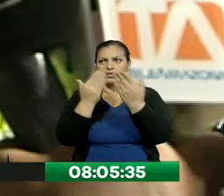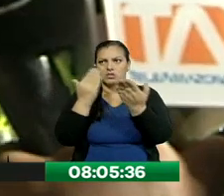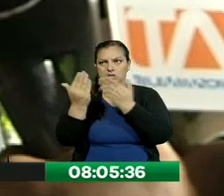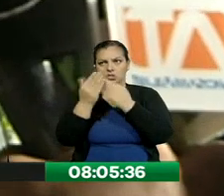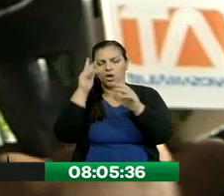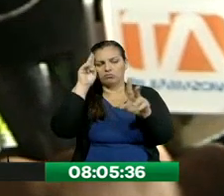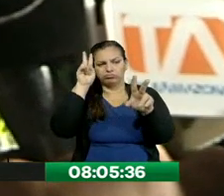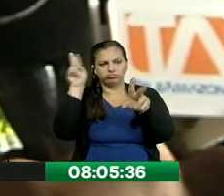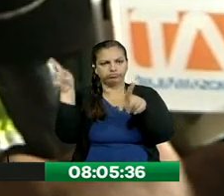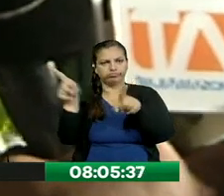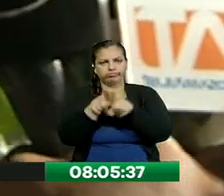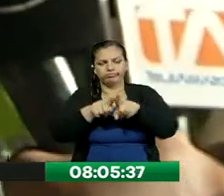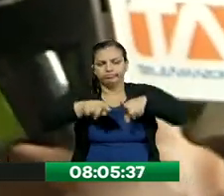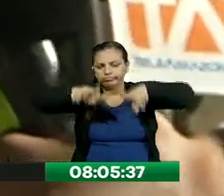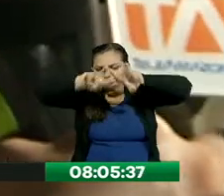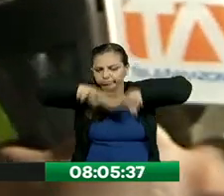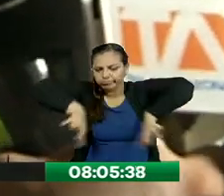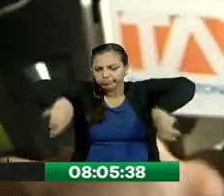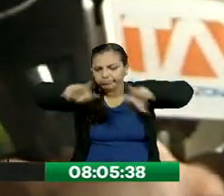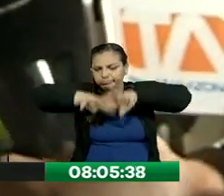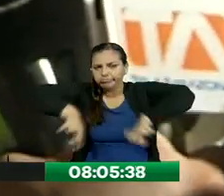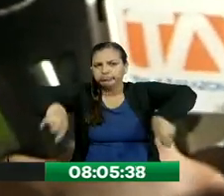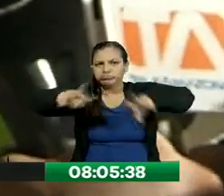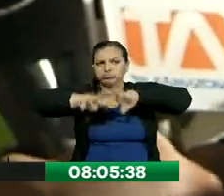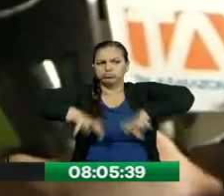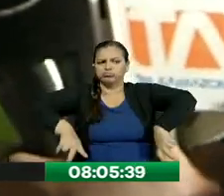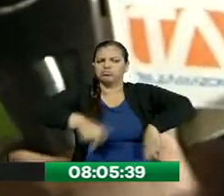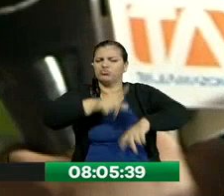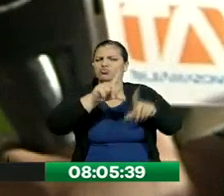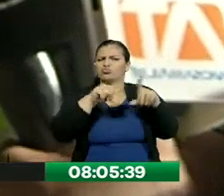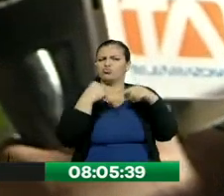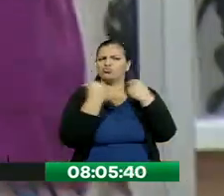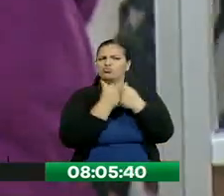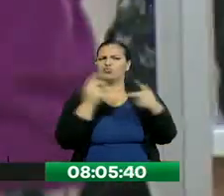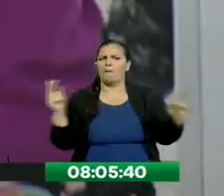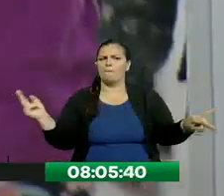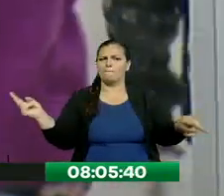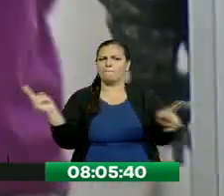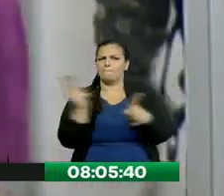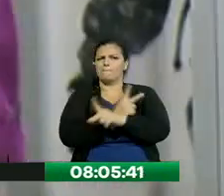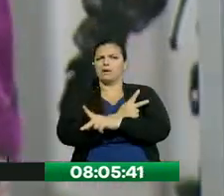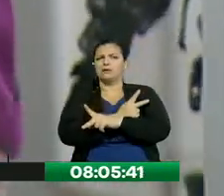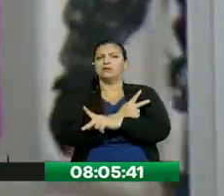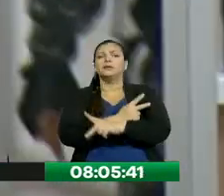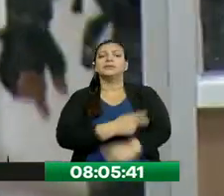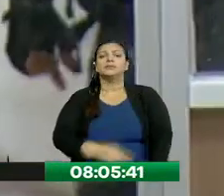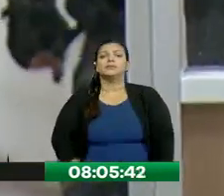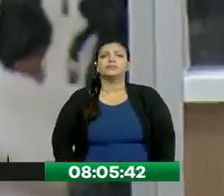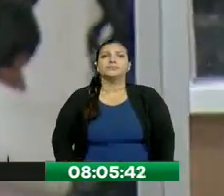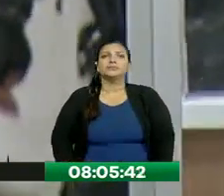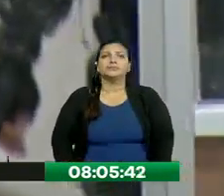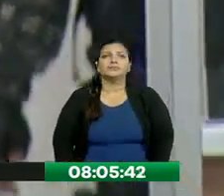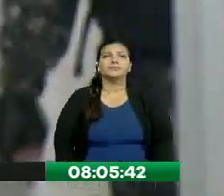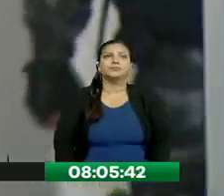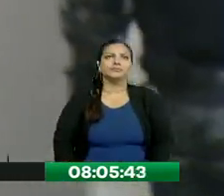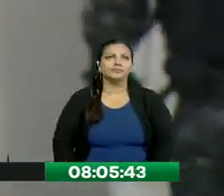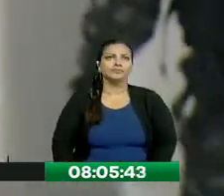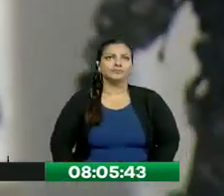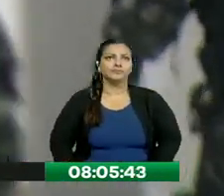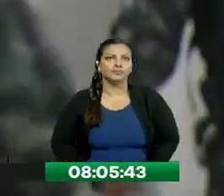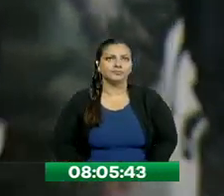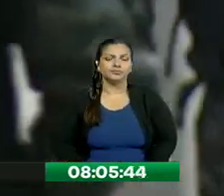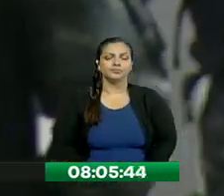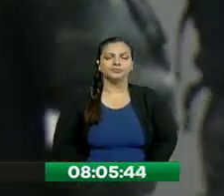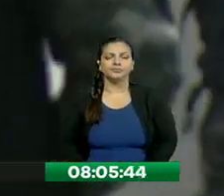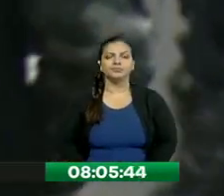con la otra participación de la organización delictiva. Las investigaciones se venían